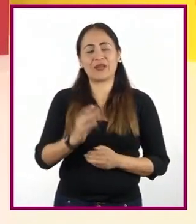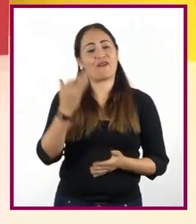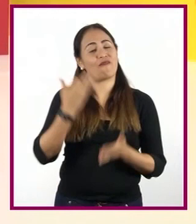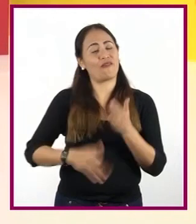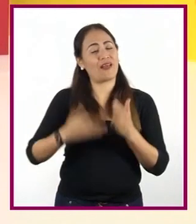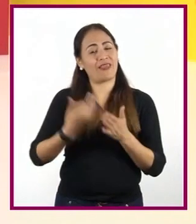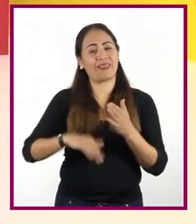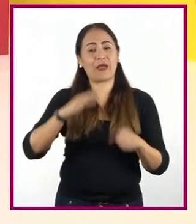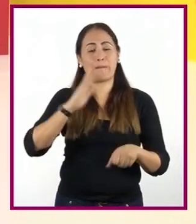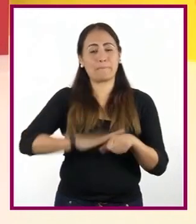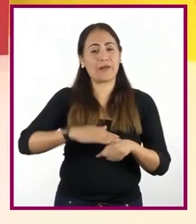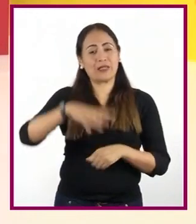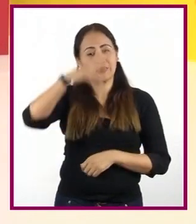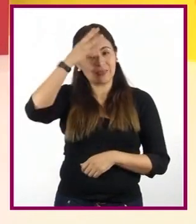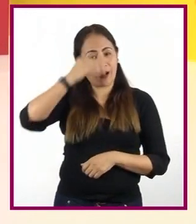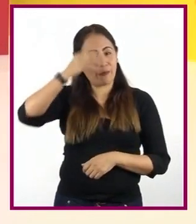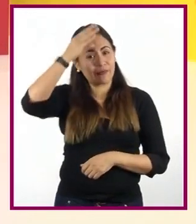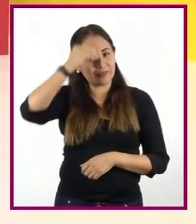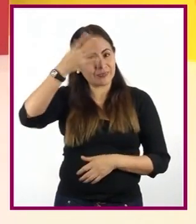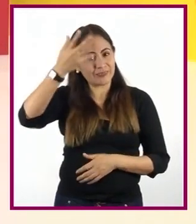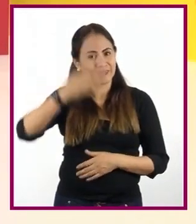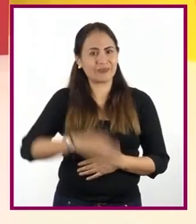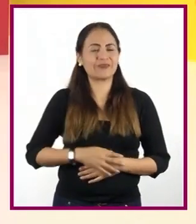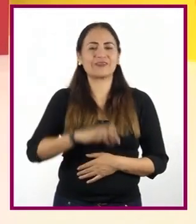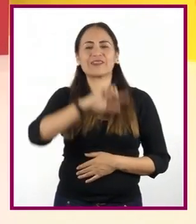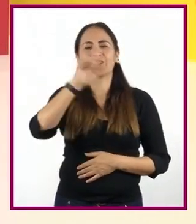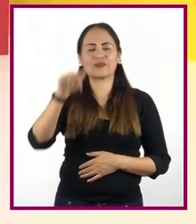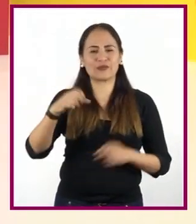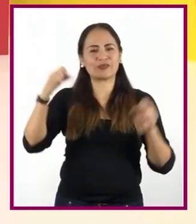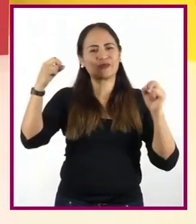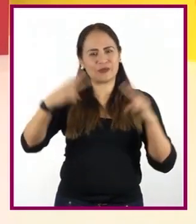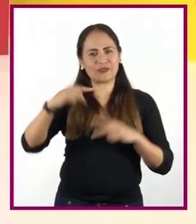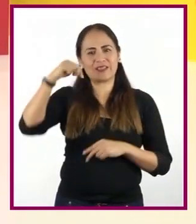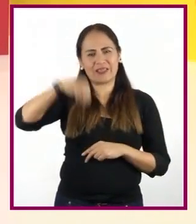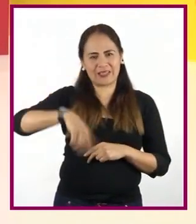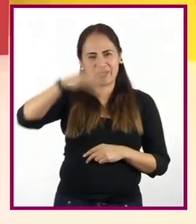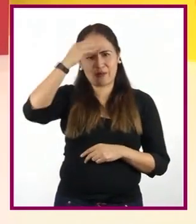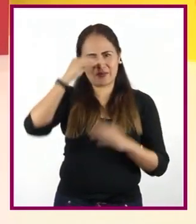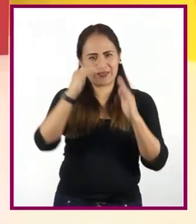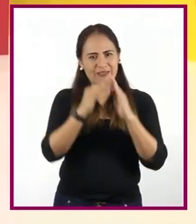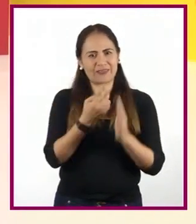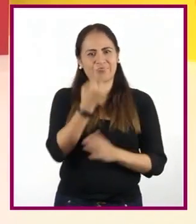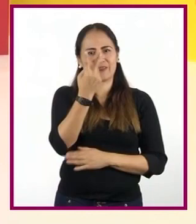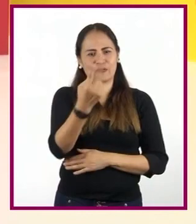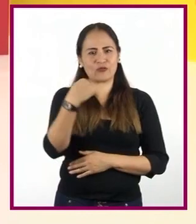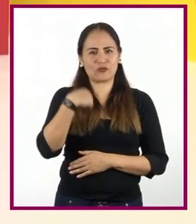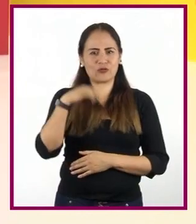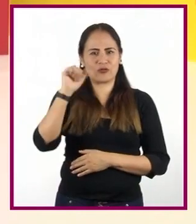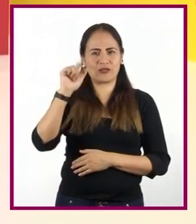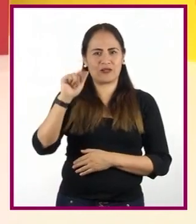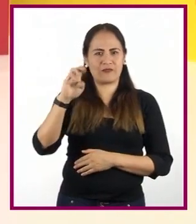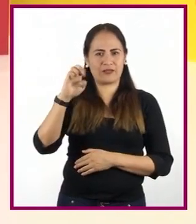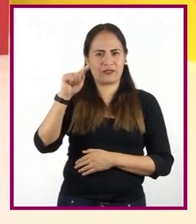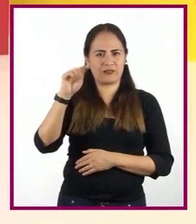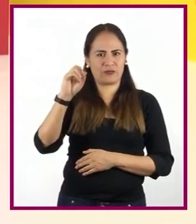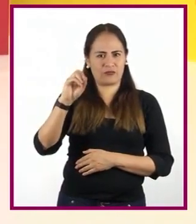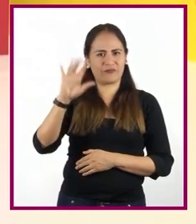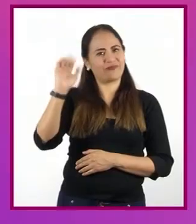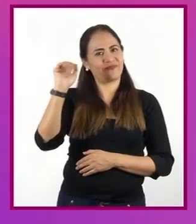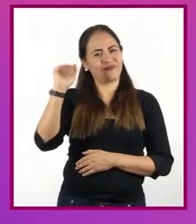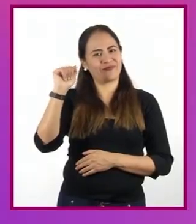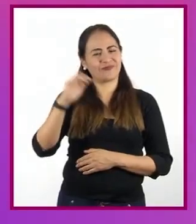queda mucho por explorar y descubrir. Así que nos vemos pronto aquí en Aprende en Casa 2. Soy Alberto Trejo. Hasta la